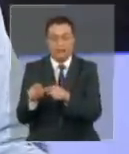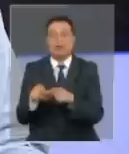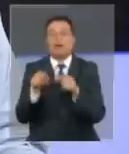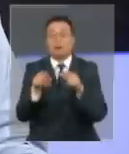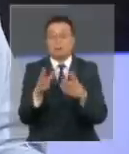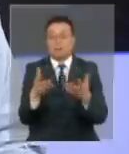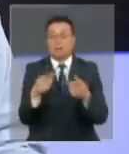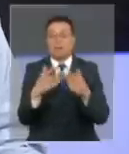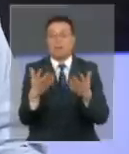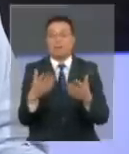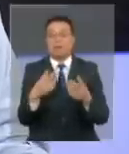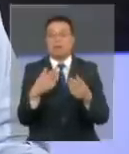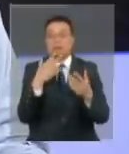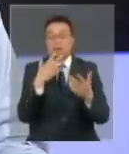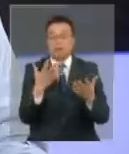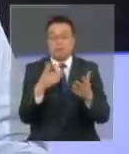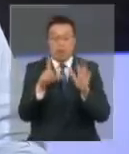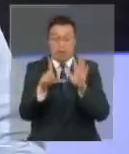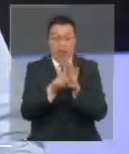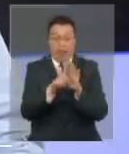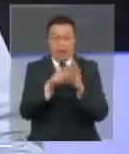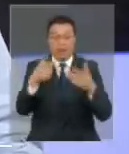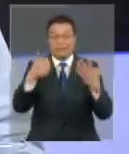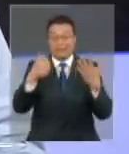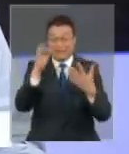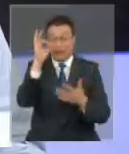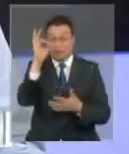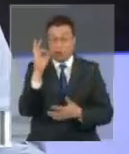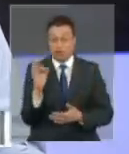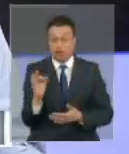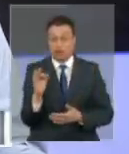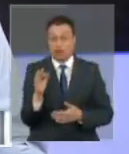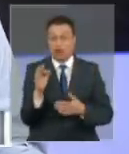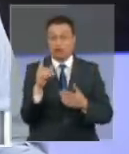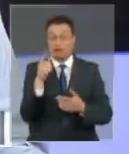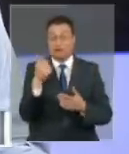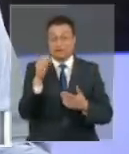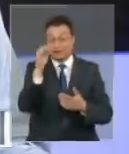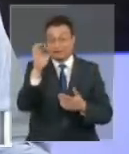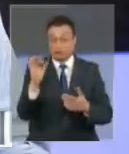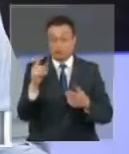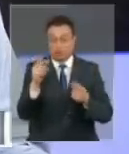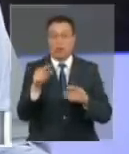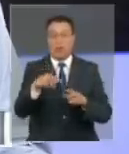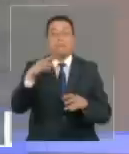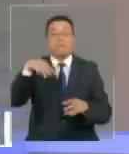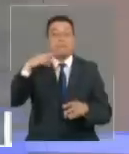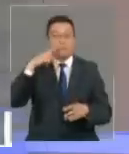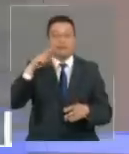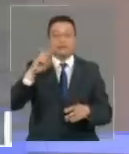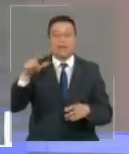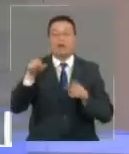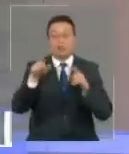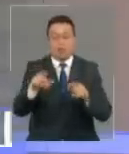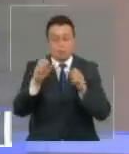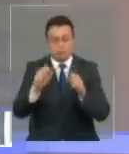tanto, ¿cómo que va a ser legal? El 60%, es lo que cubre el MINSAL. ¿Usted en el laboratorio le puede entregar a alguien de